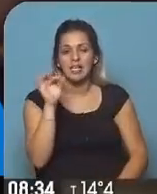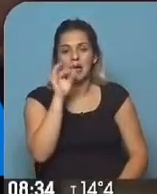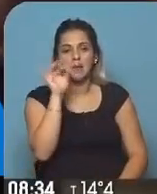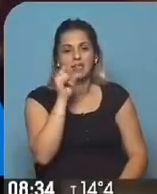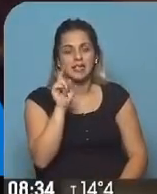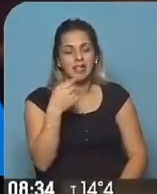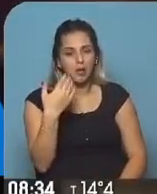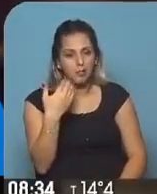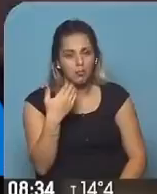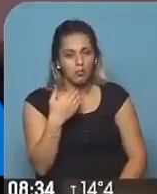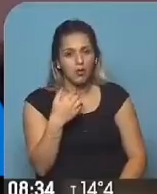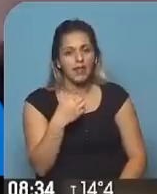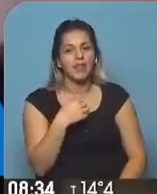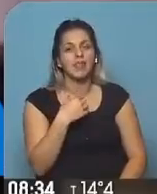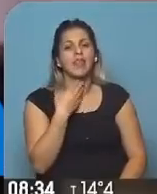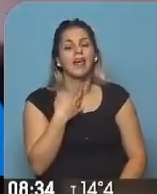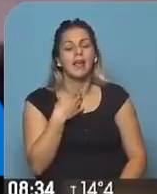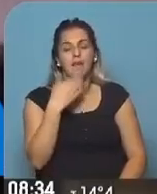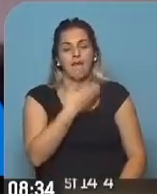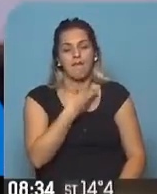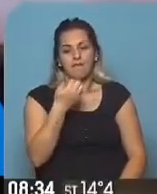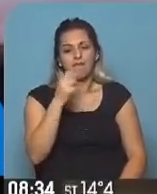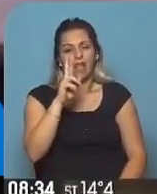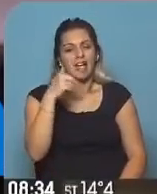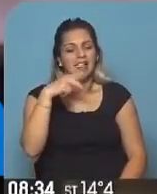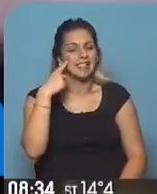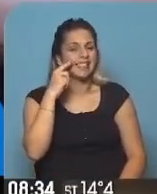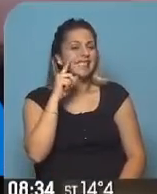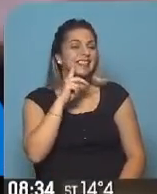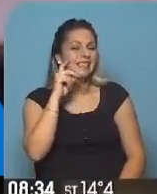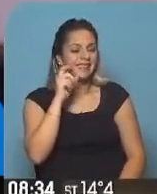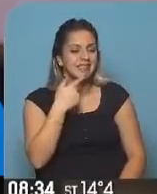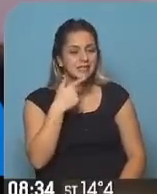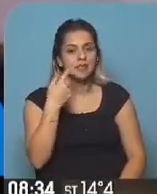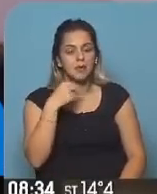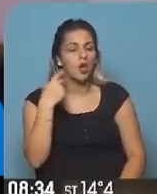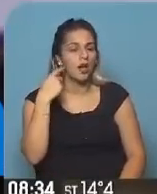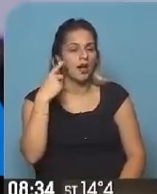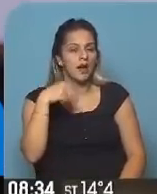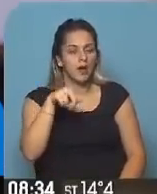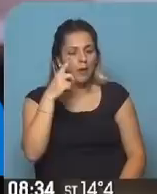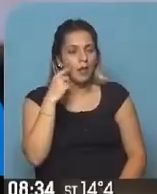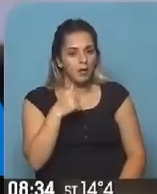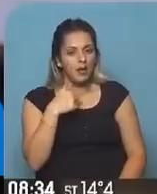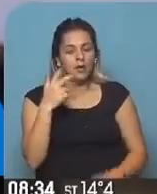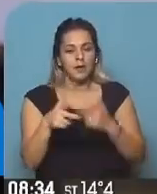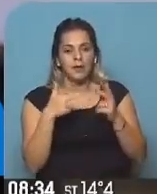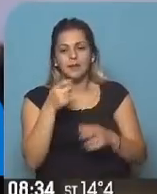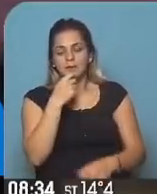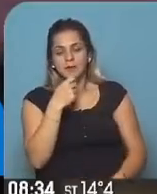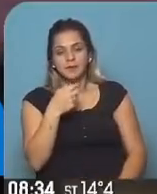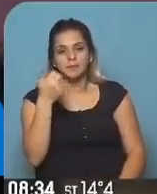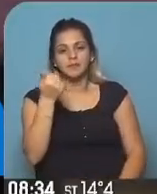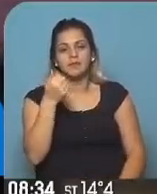no pueda provocar faringitis, pero estuve escuchando estos días términos como angina